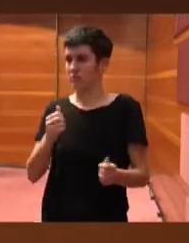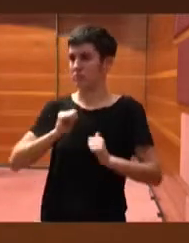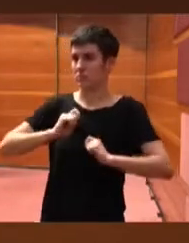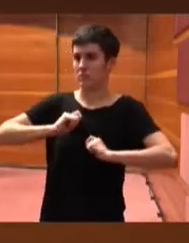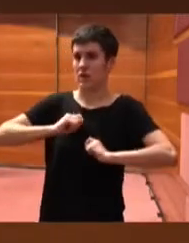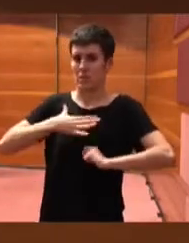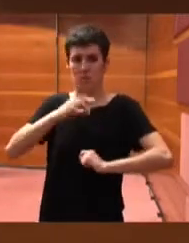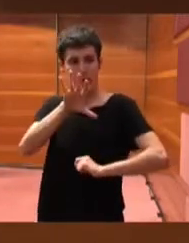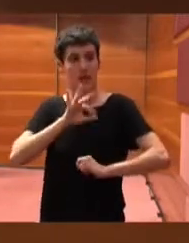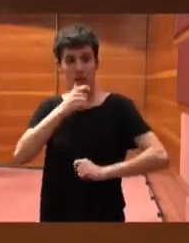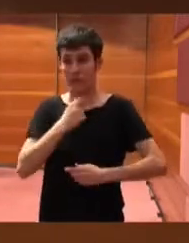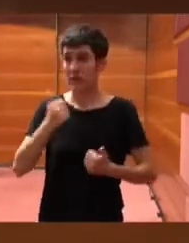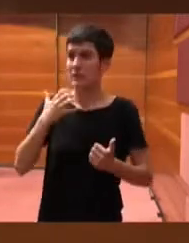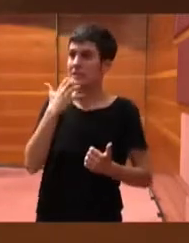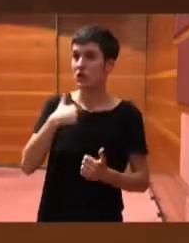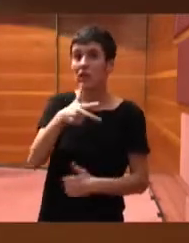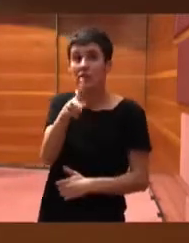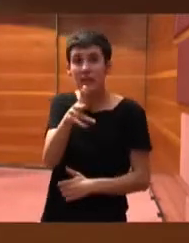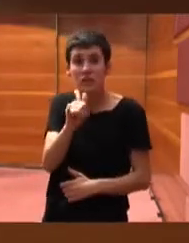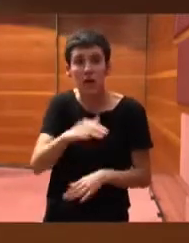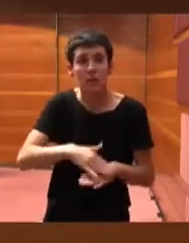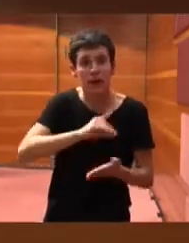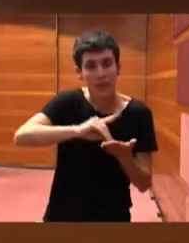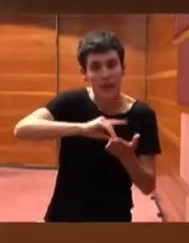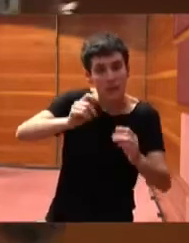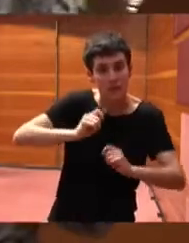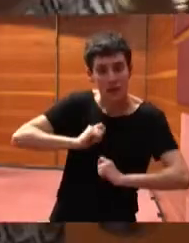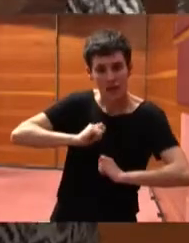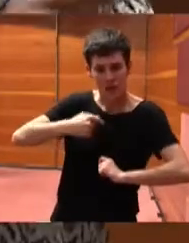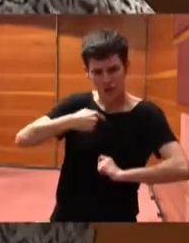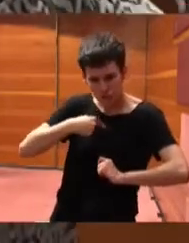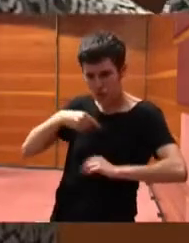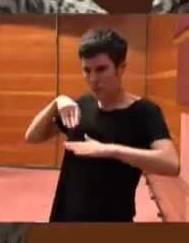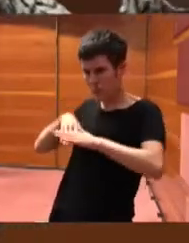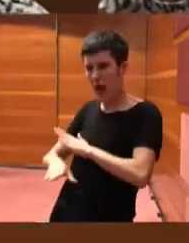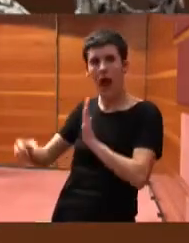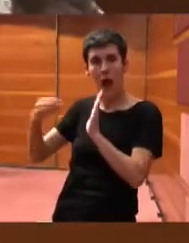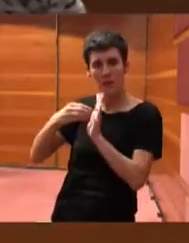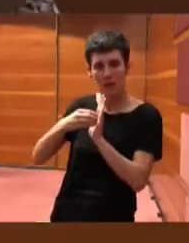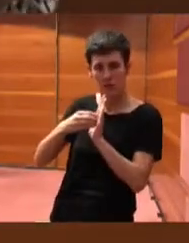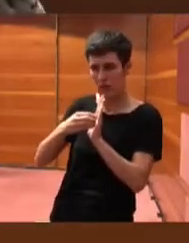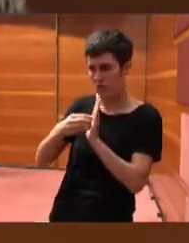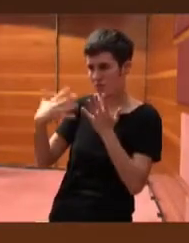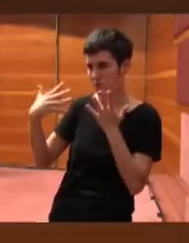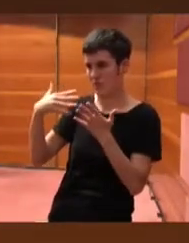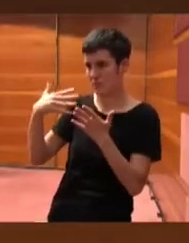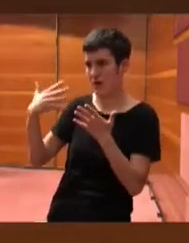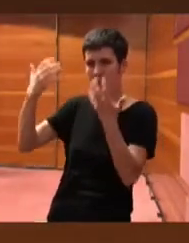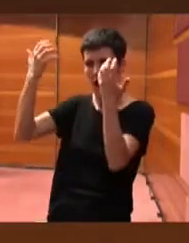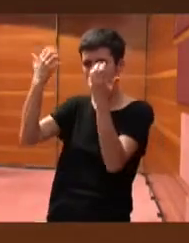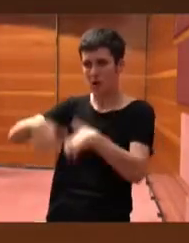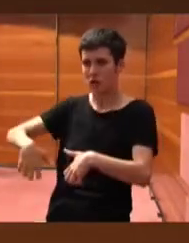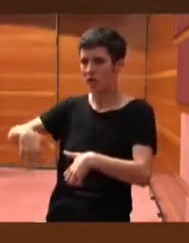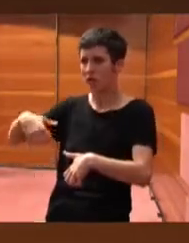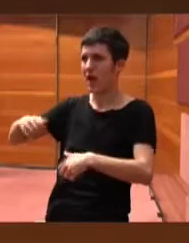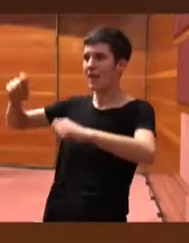¿vale? Pero si tengo el derecho a que me puedas dar todos esos datos, ya los meteré en una aplicación, en una coctelera, que automáticamente me dará